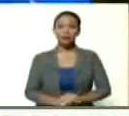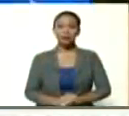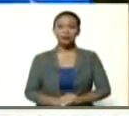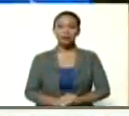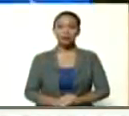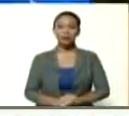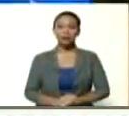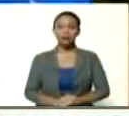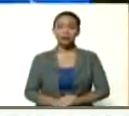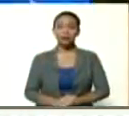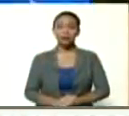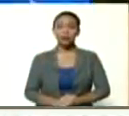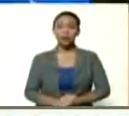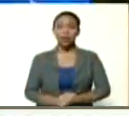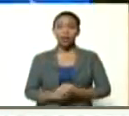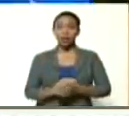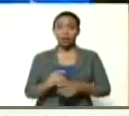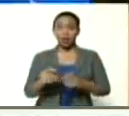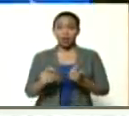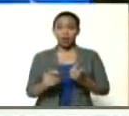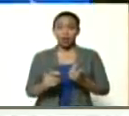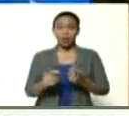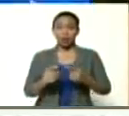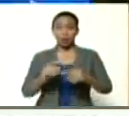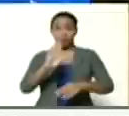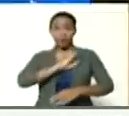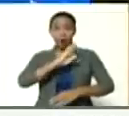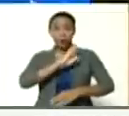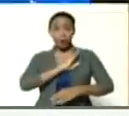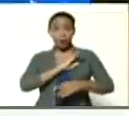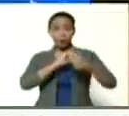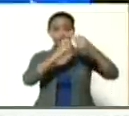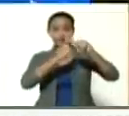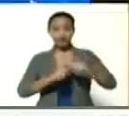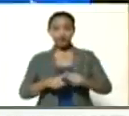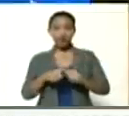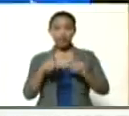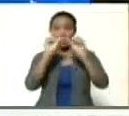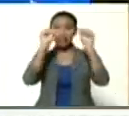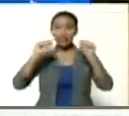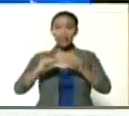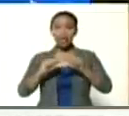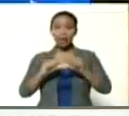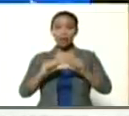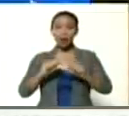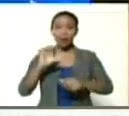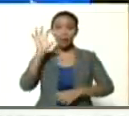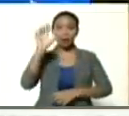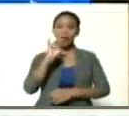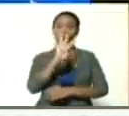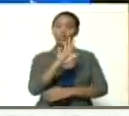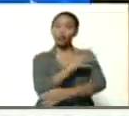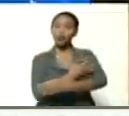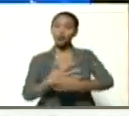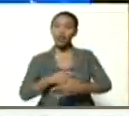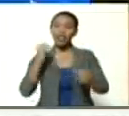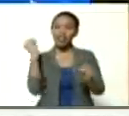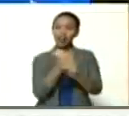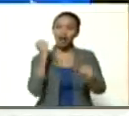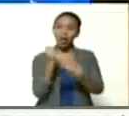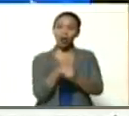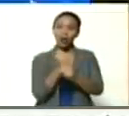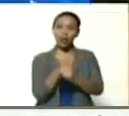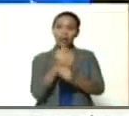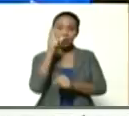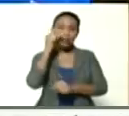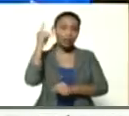¿no? Los cuentapropistas están en el sistema Patria, son 4 millones de trabajadores y